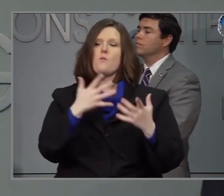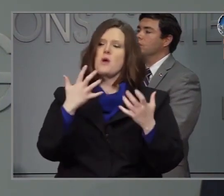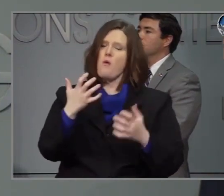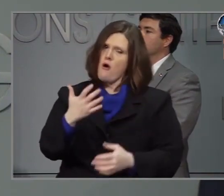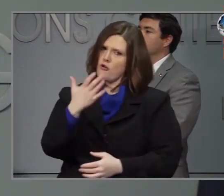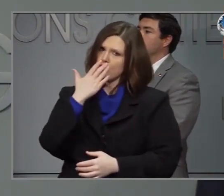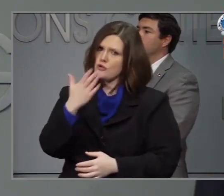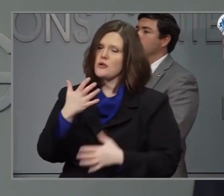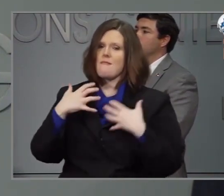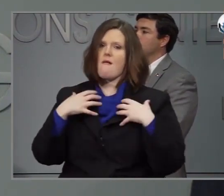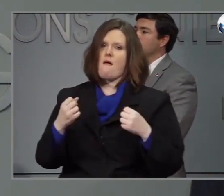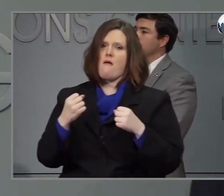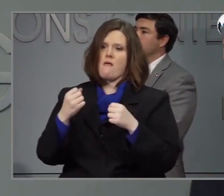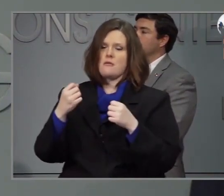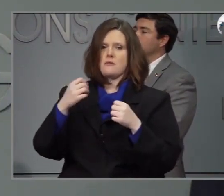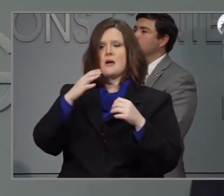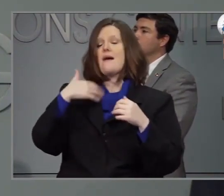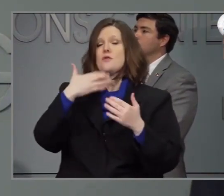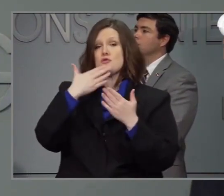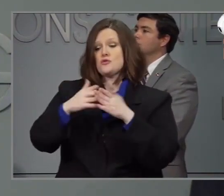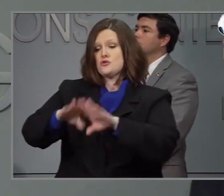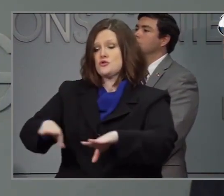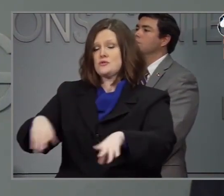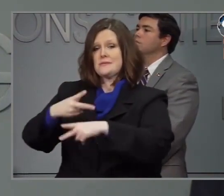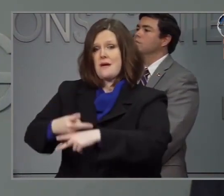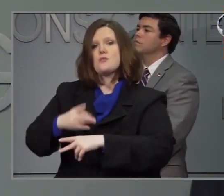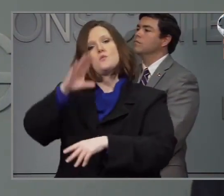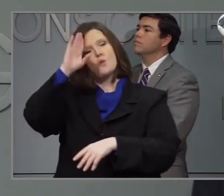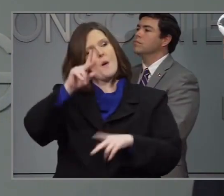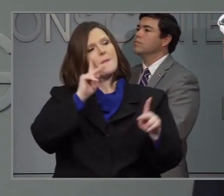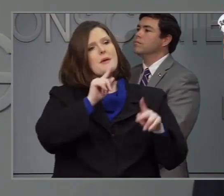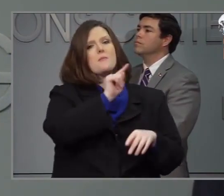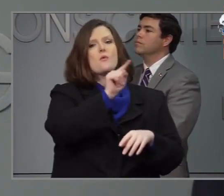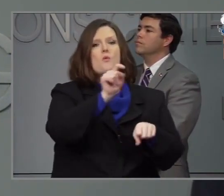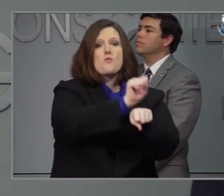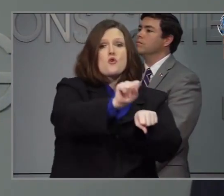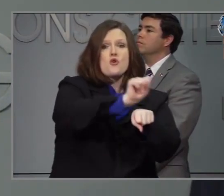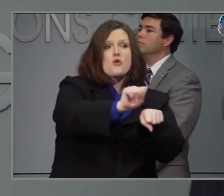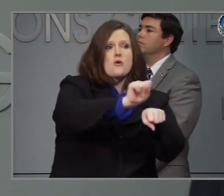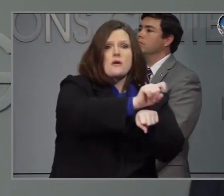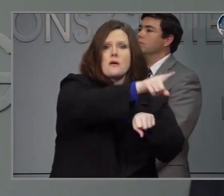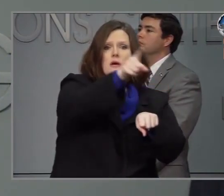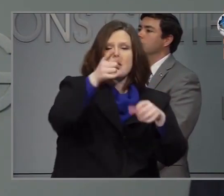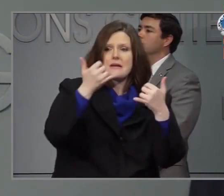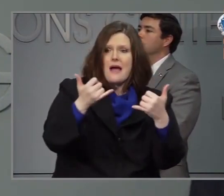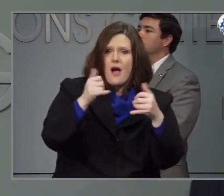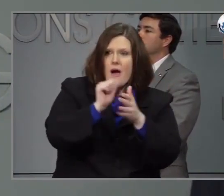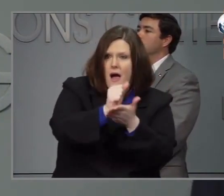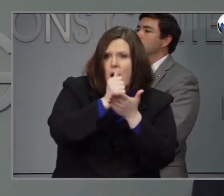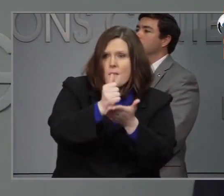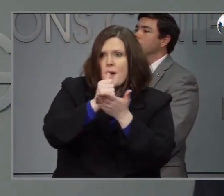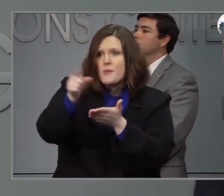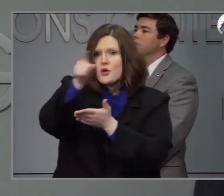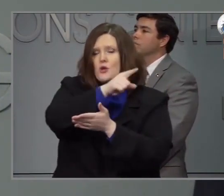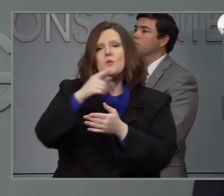deseamos tener atención infantil de calidad para que aquellos que trabajan en servicios de salud estén